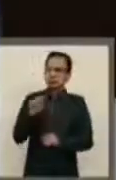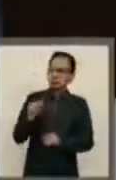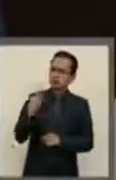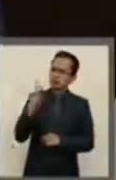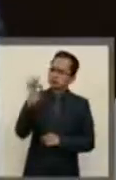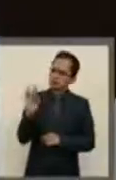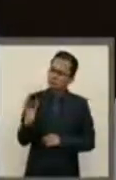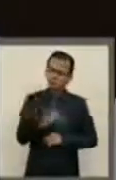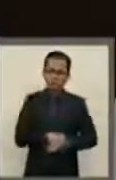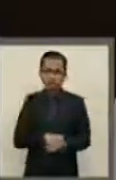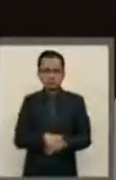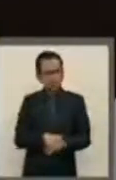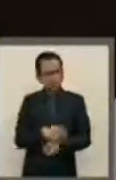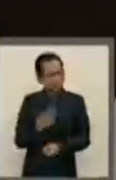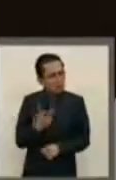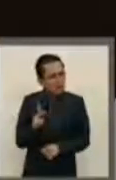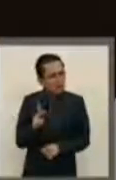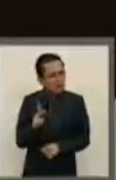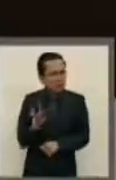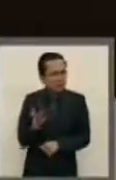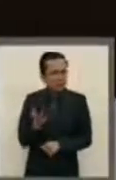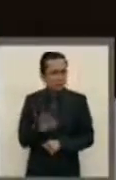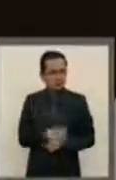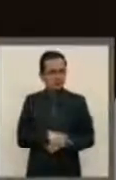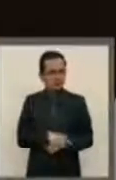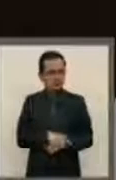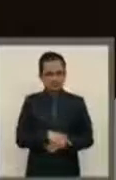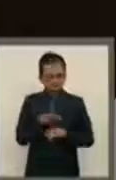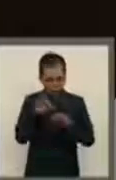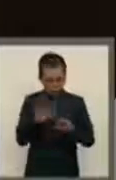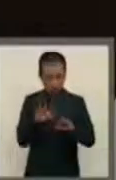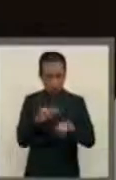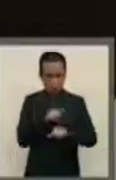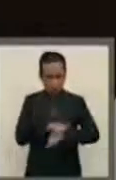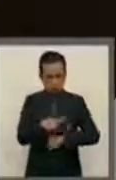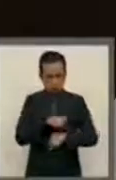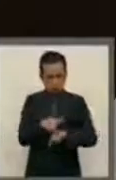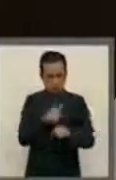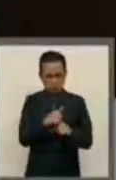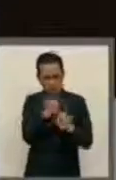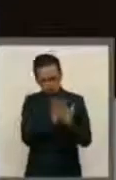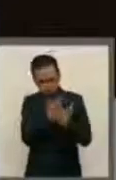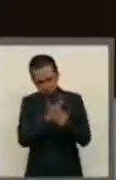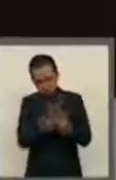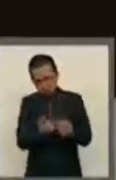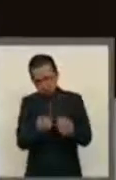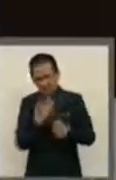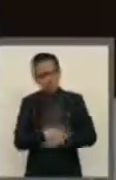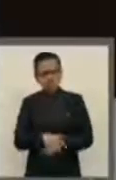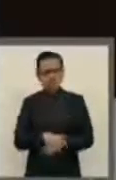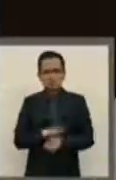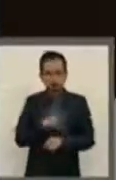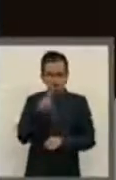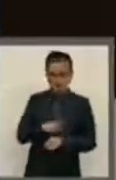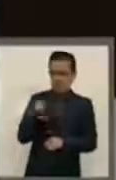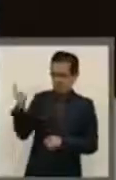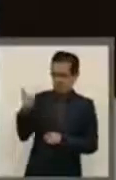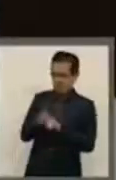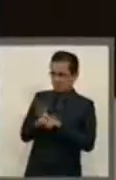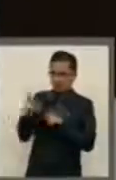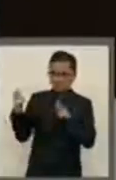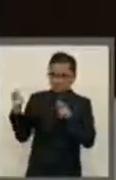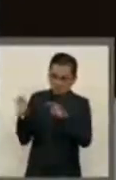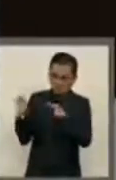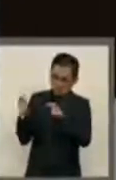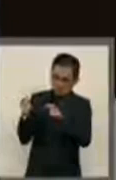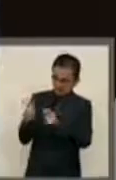19.3%. Sin embargo, las cifras principales, ya que no demuestra una verdadera reducción en los